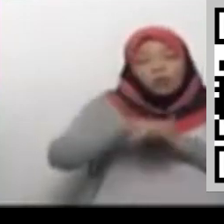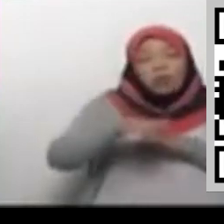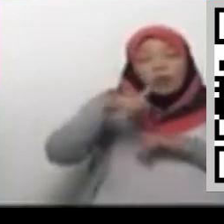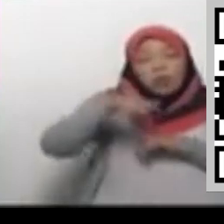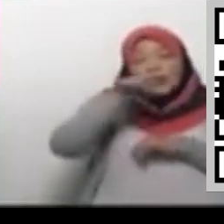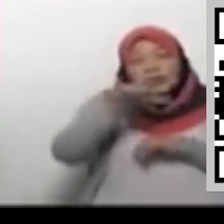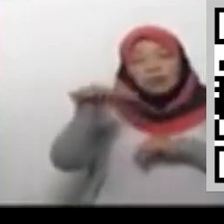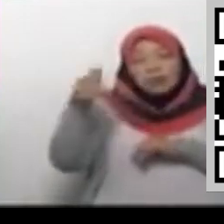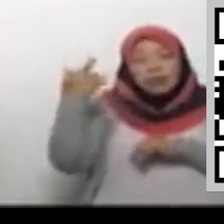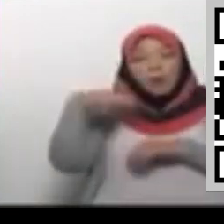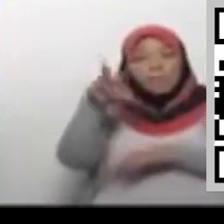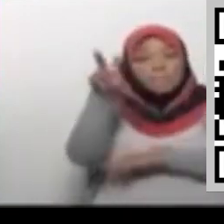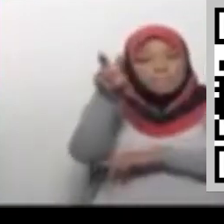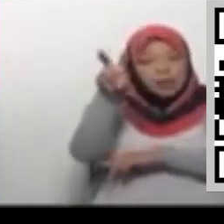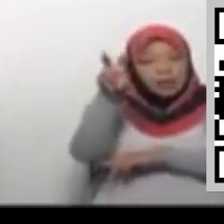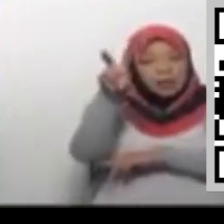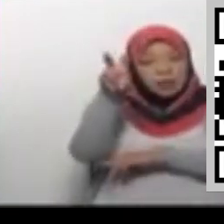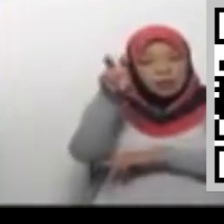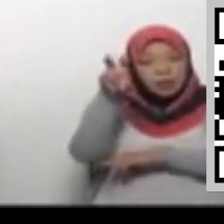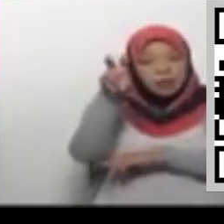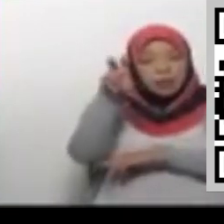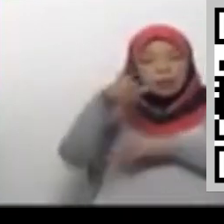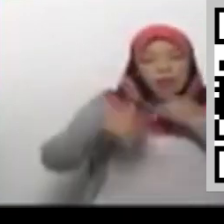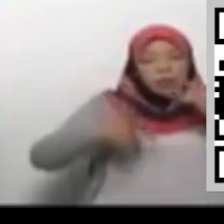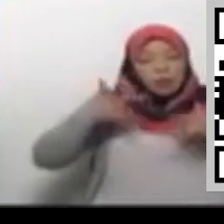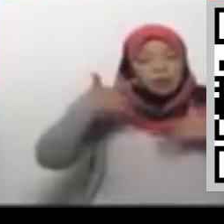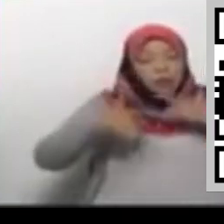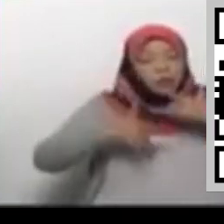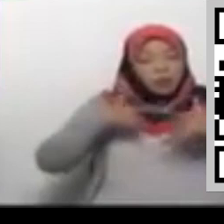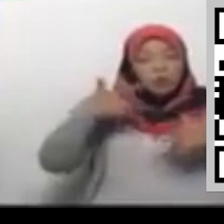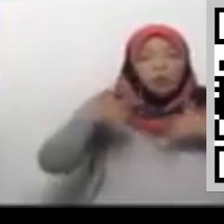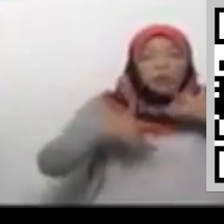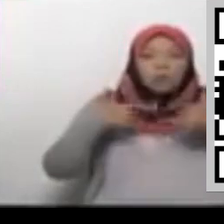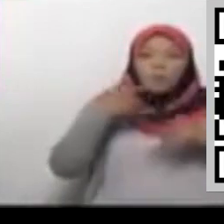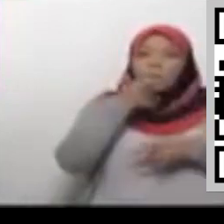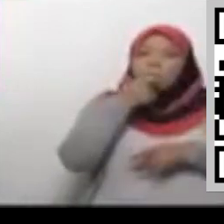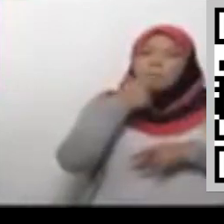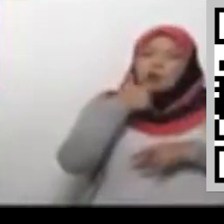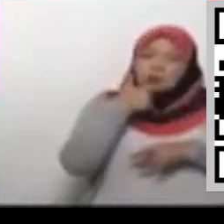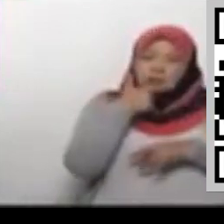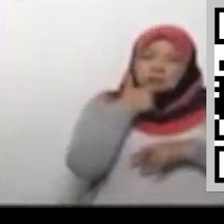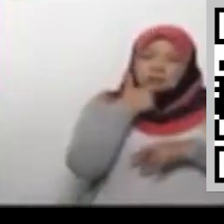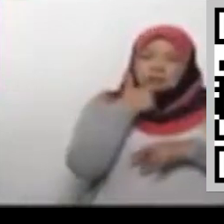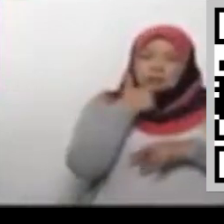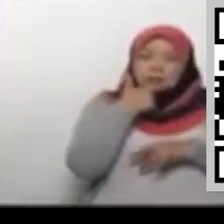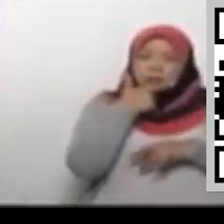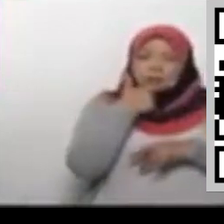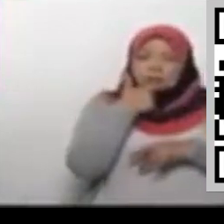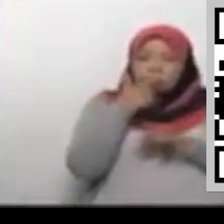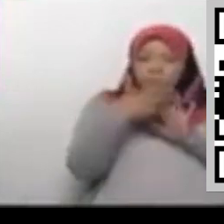semana que pasó el viernes hubo una jornada bien bien